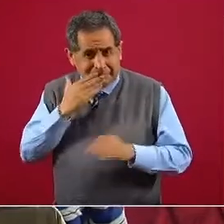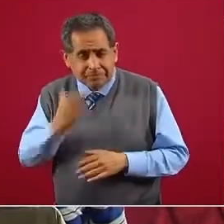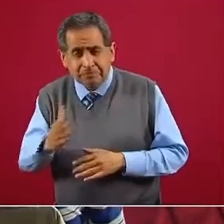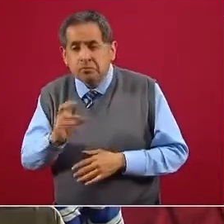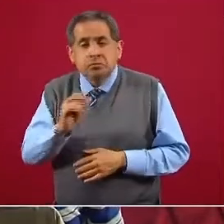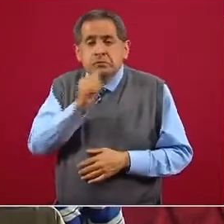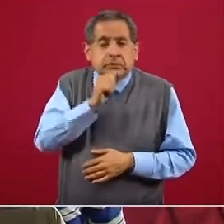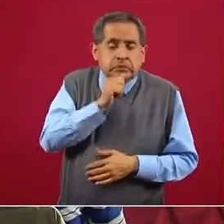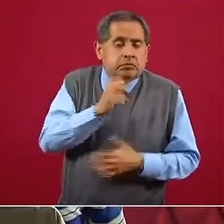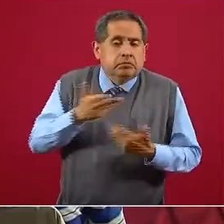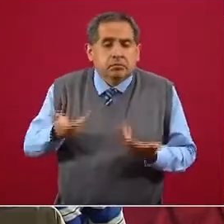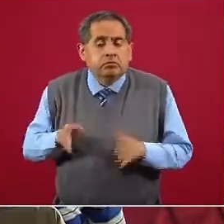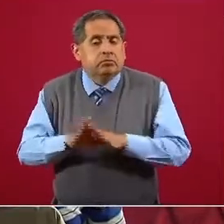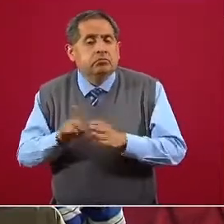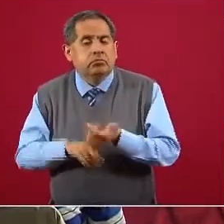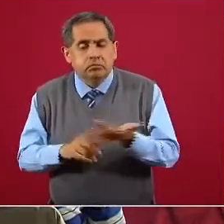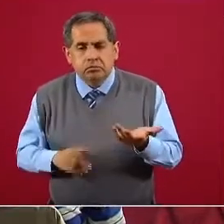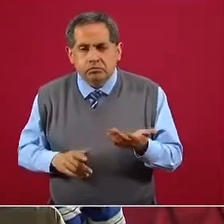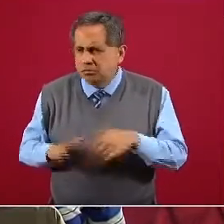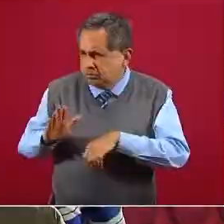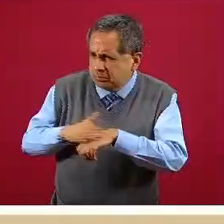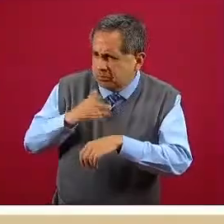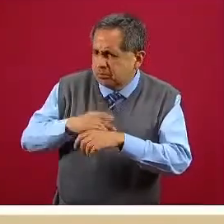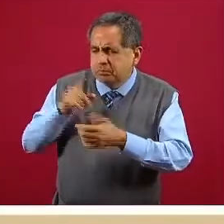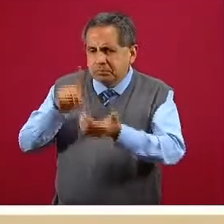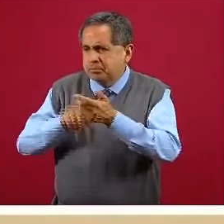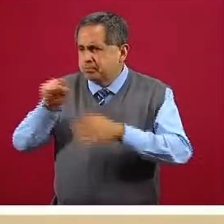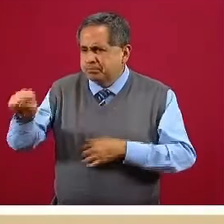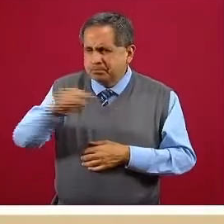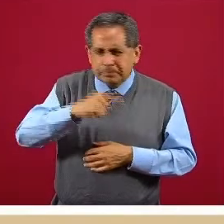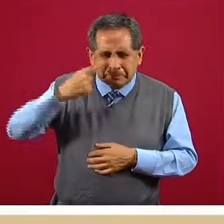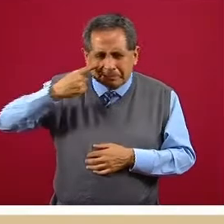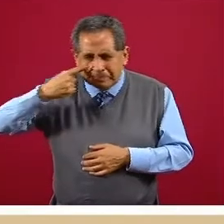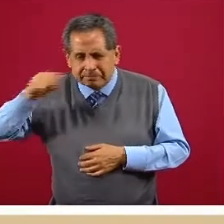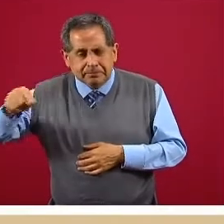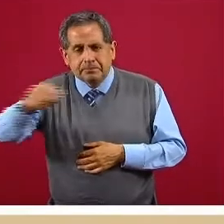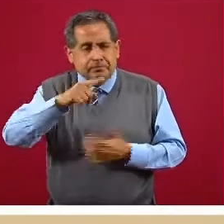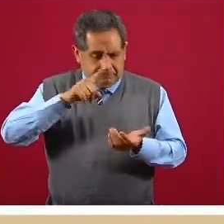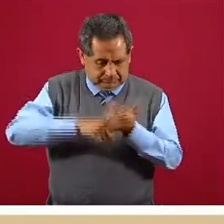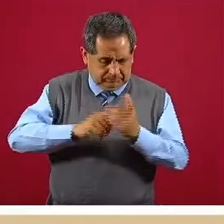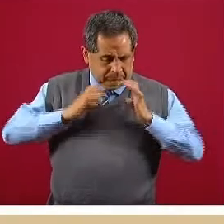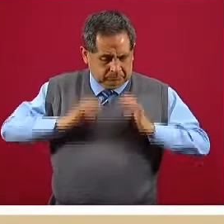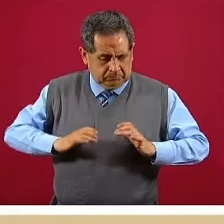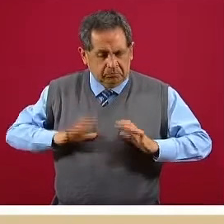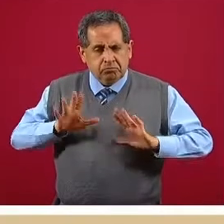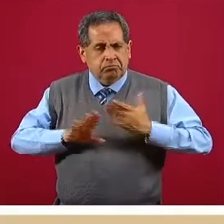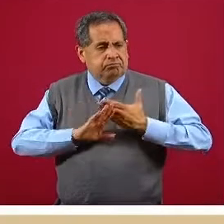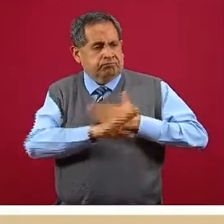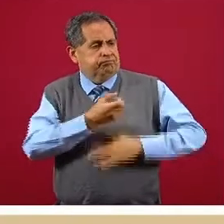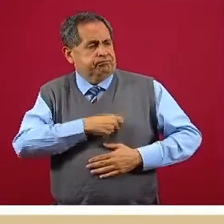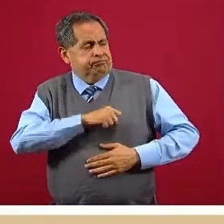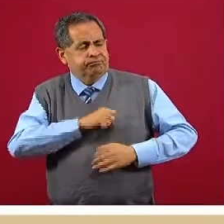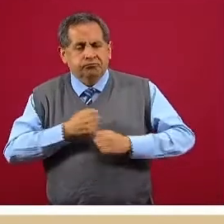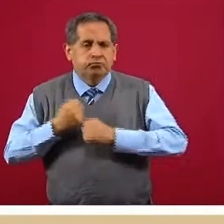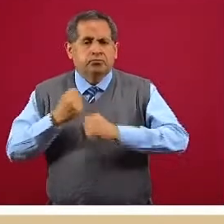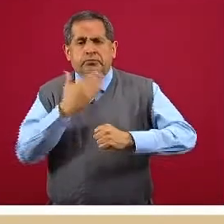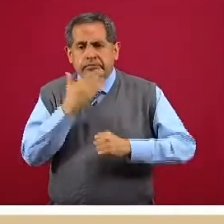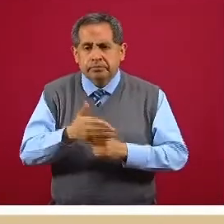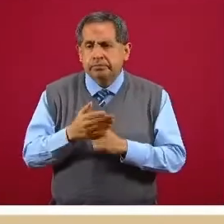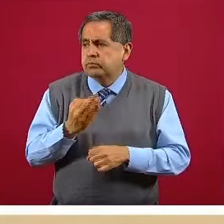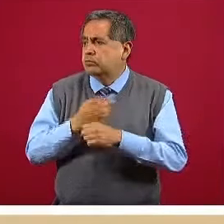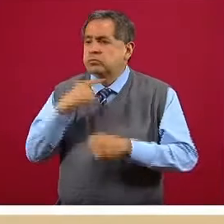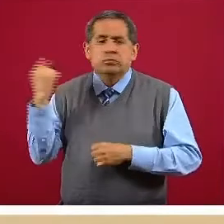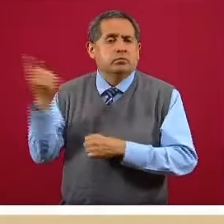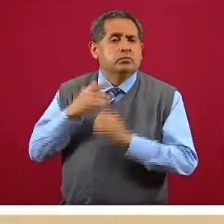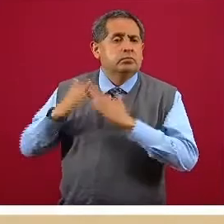los factores que se asocian a la presencia de anticuerpos, la manera en cómo la población enfrentó la cuarentena y